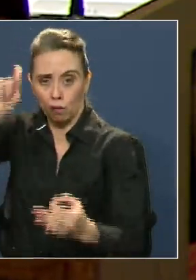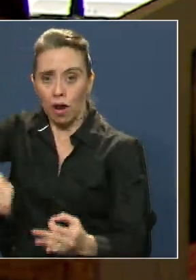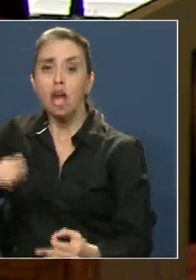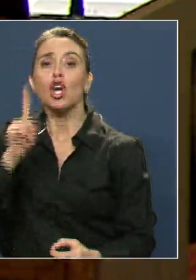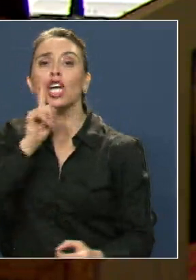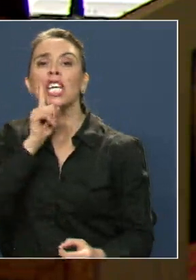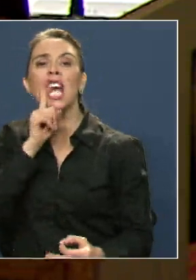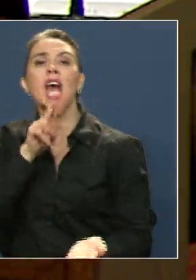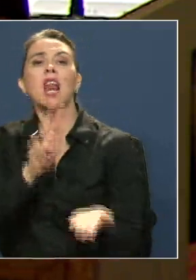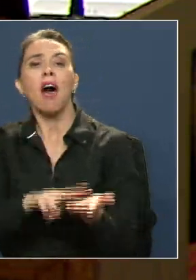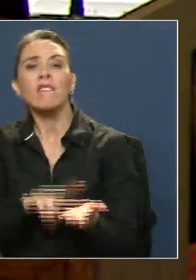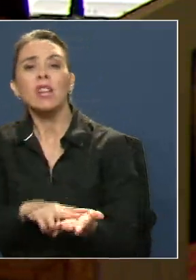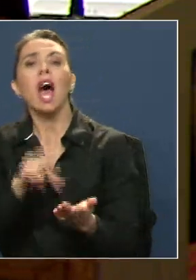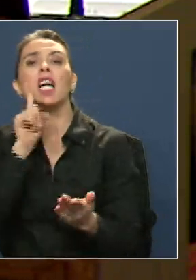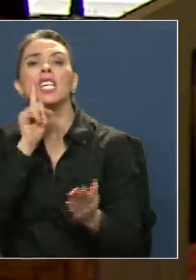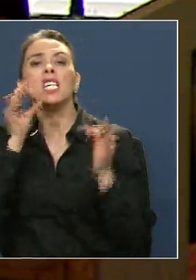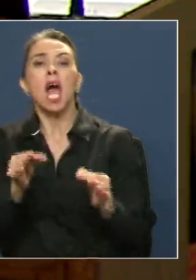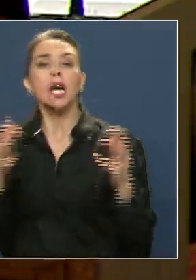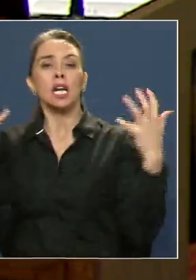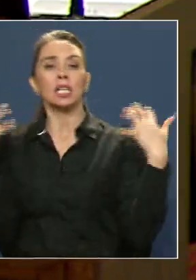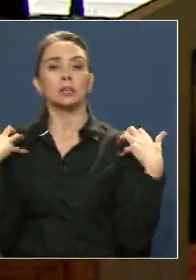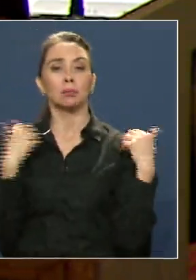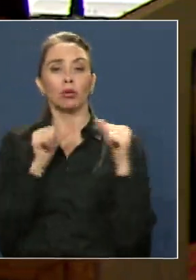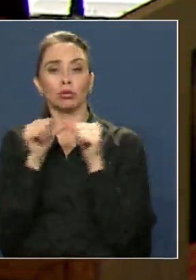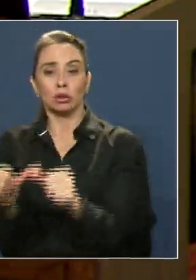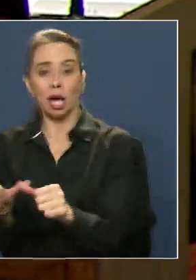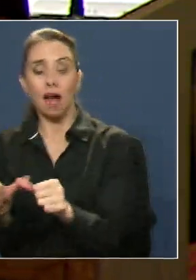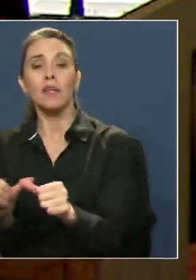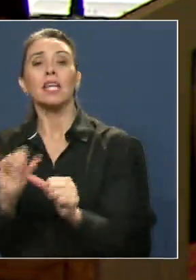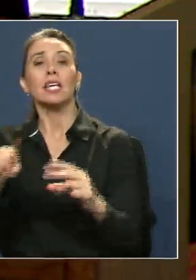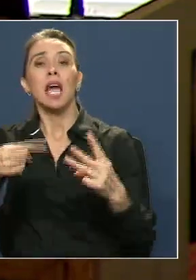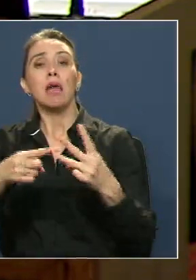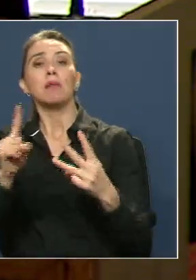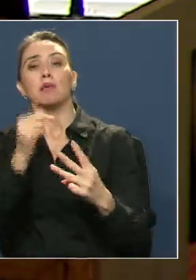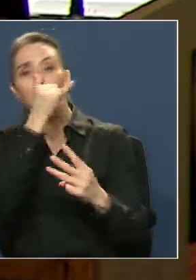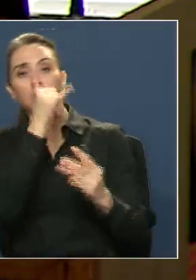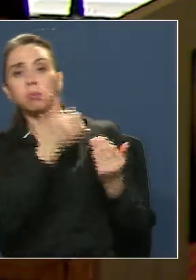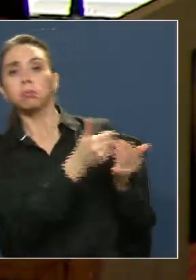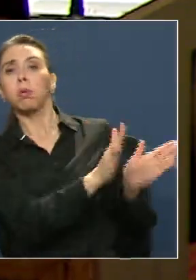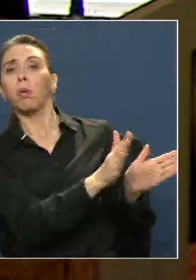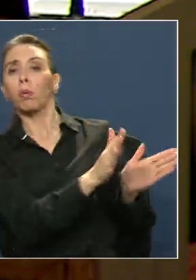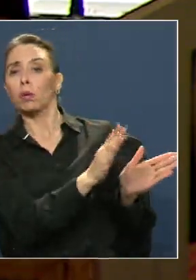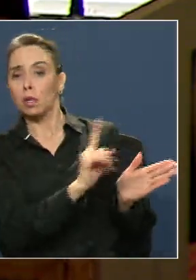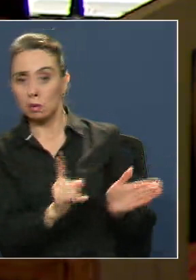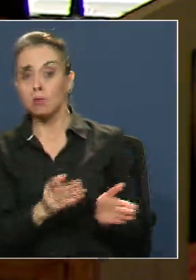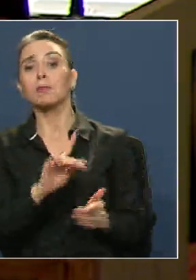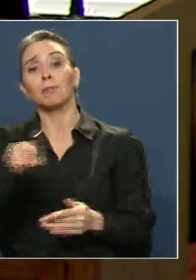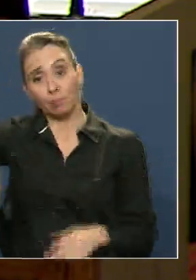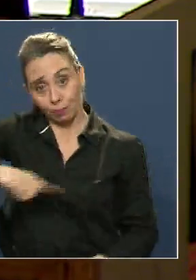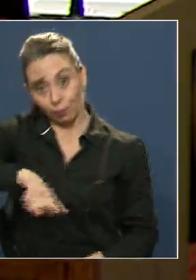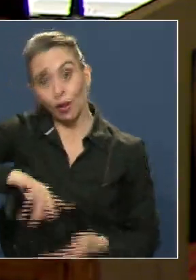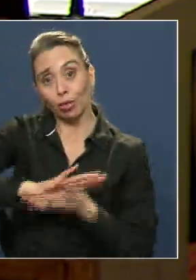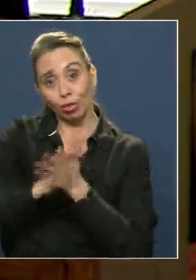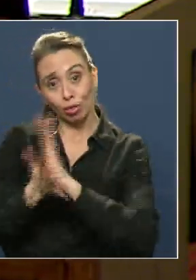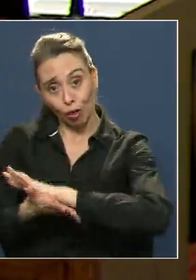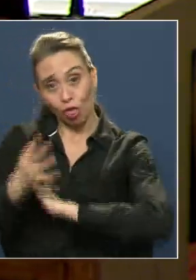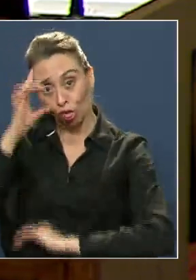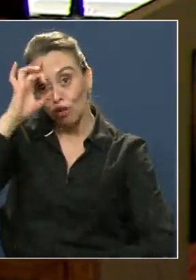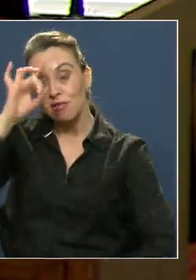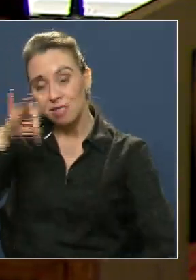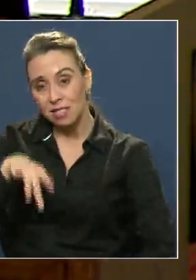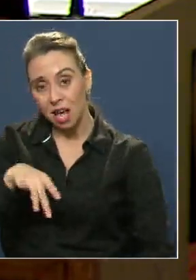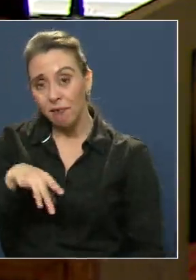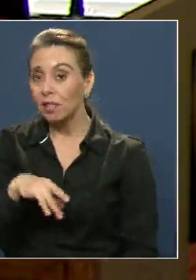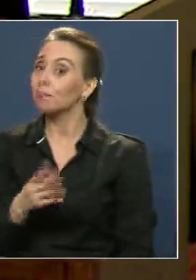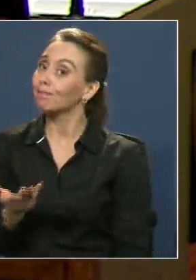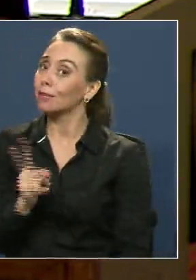los responsables, sino que aquellos responsables no queden en impunidad. Y todos sabemos que no